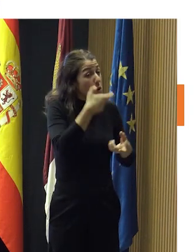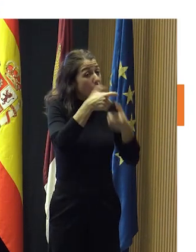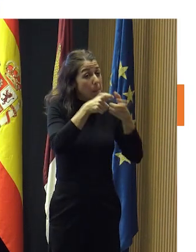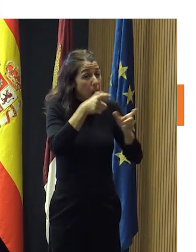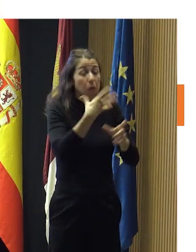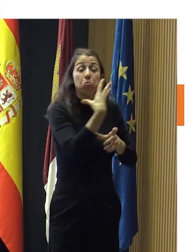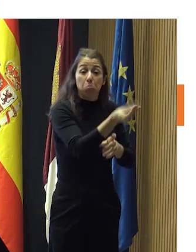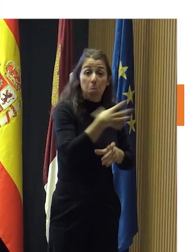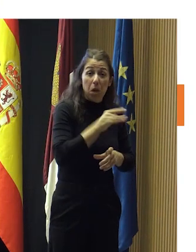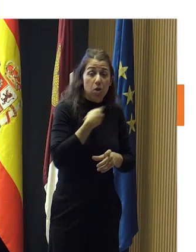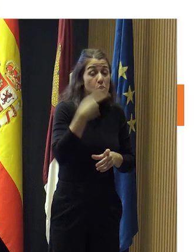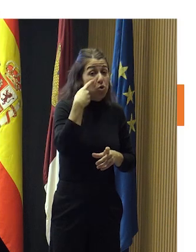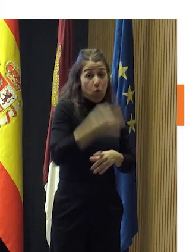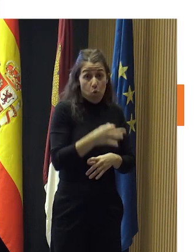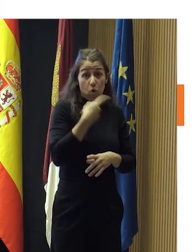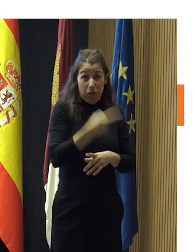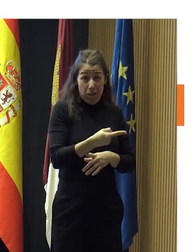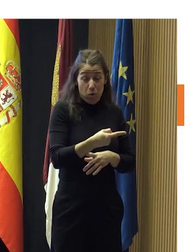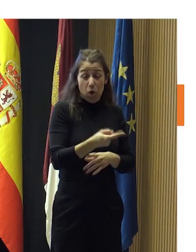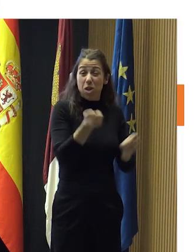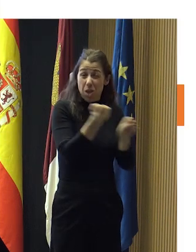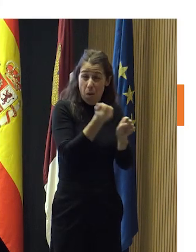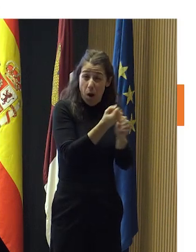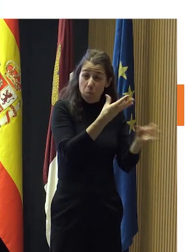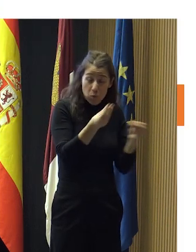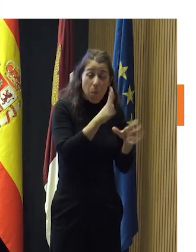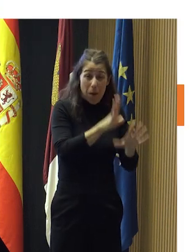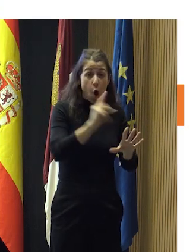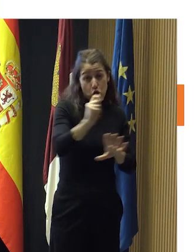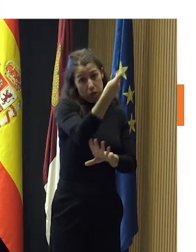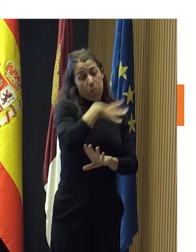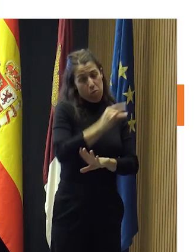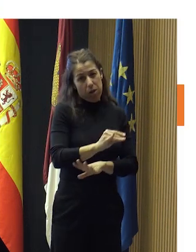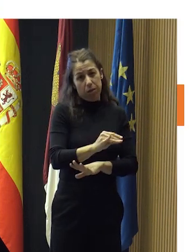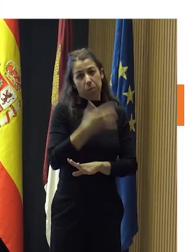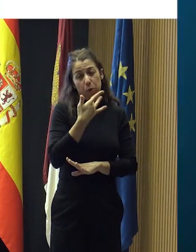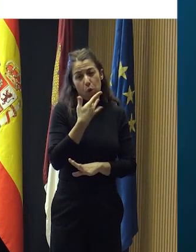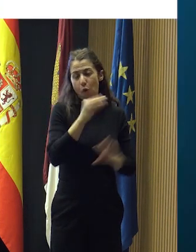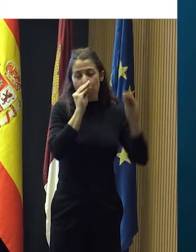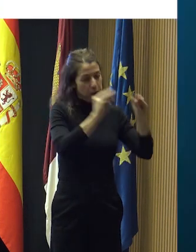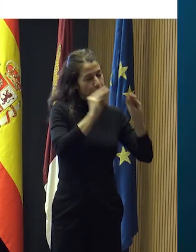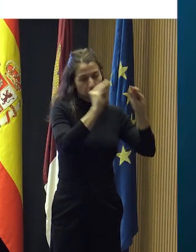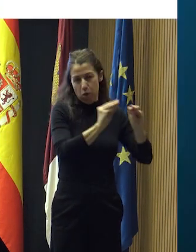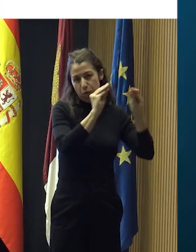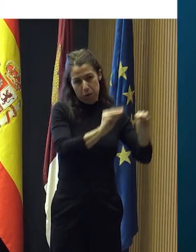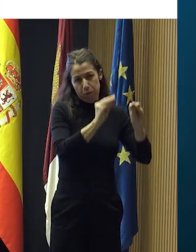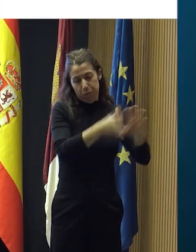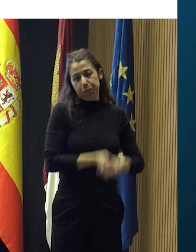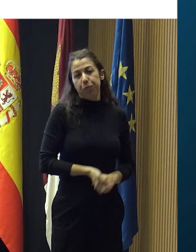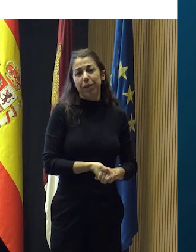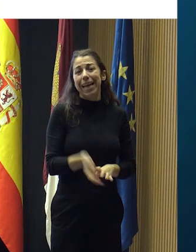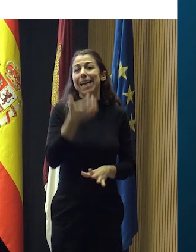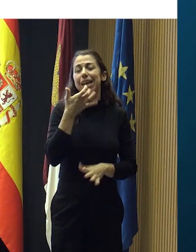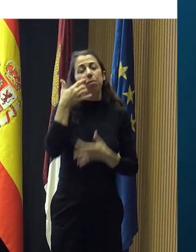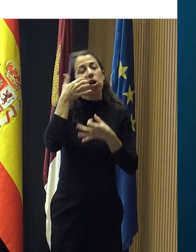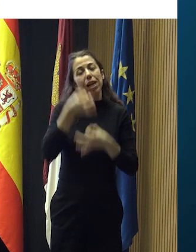pueda entender. Yo os aseguro que eso lleva mucho trabajo, pero puede conseguirse. Todo eso es formación. ¿Qué ejemplos